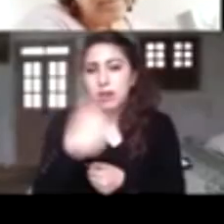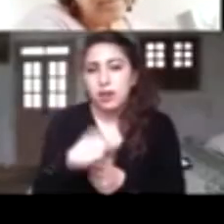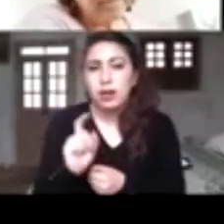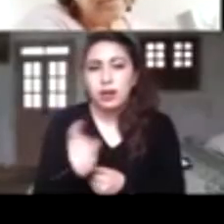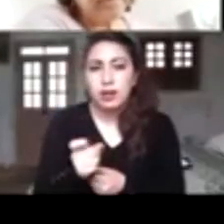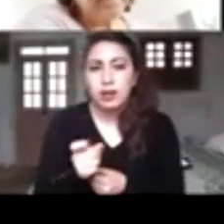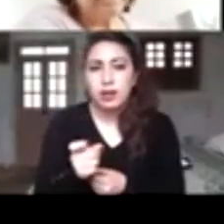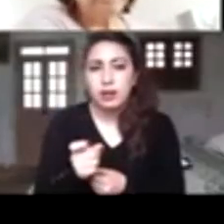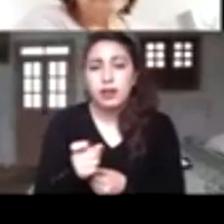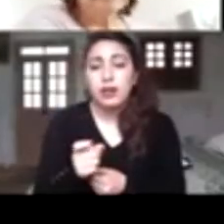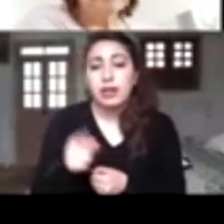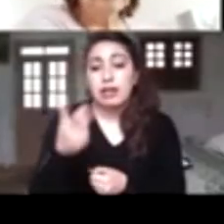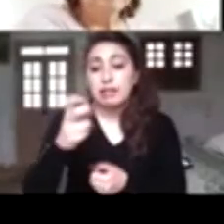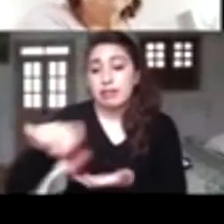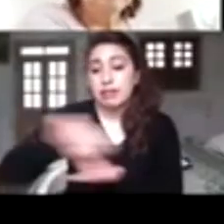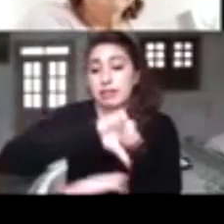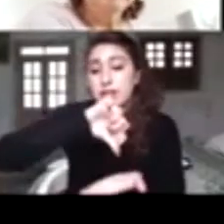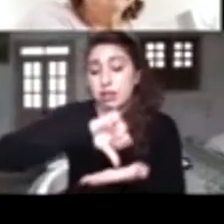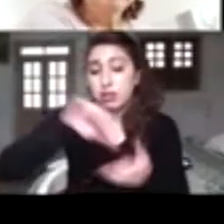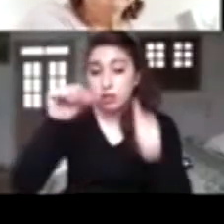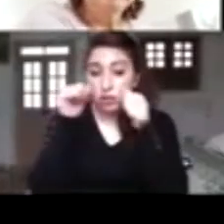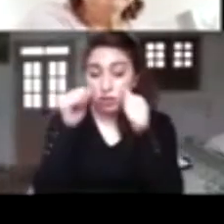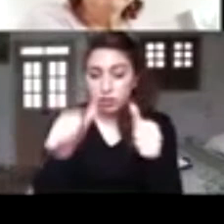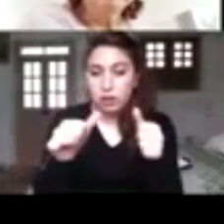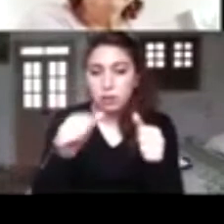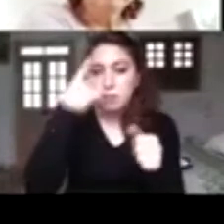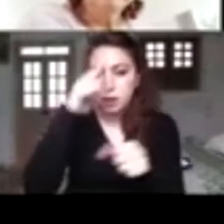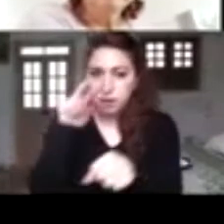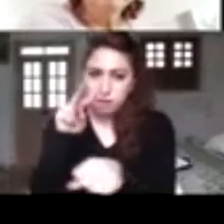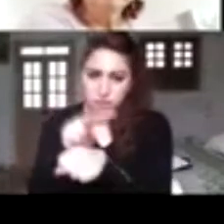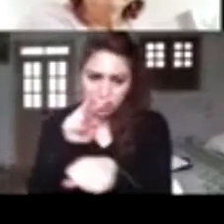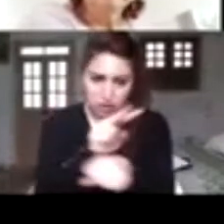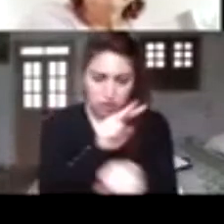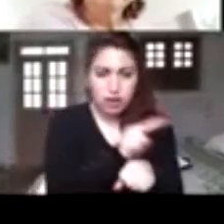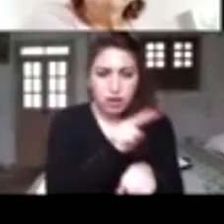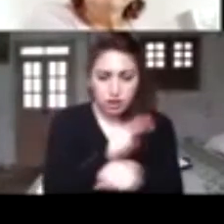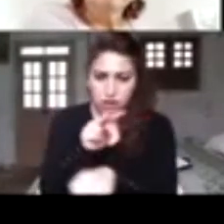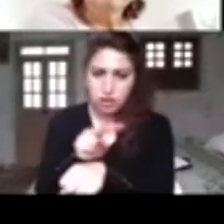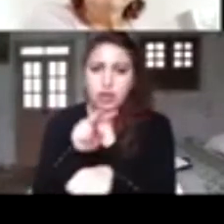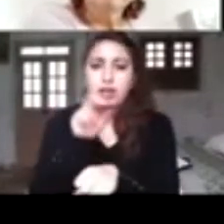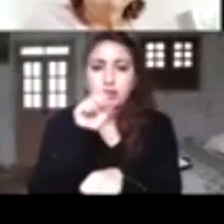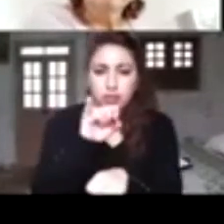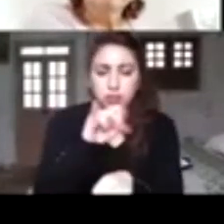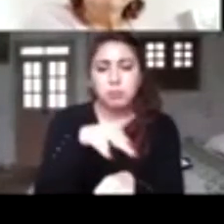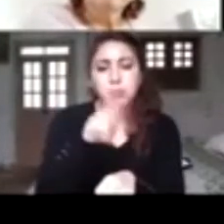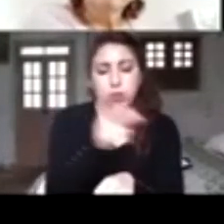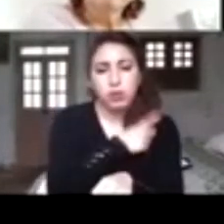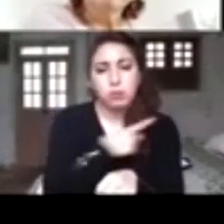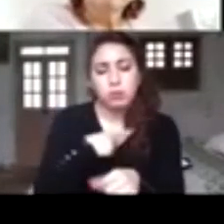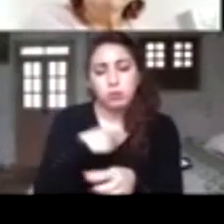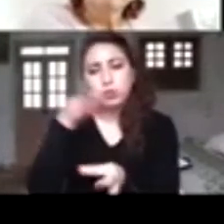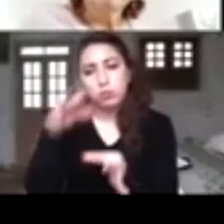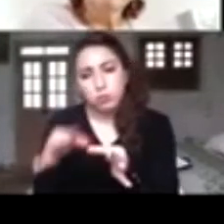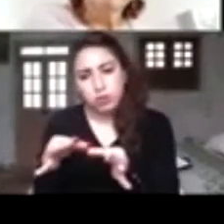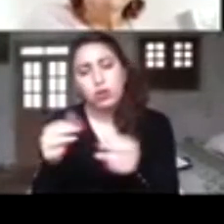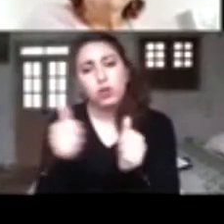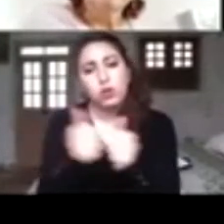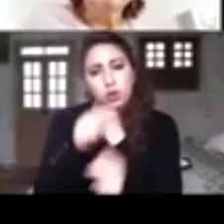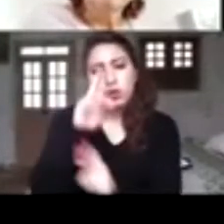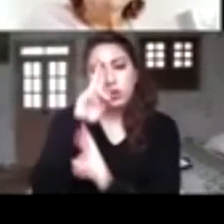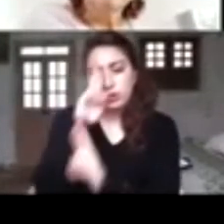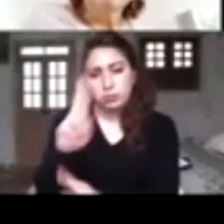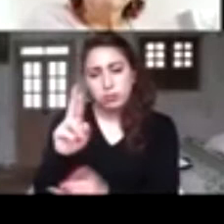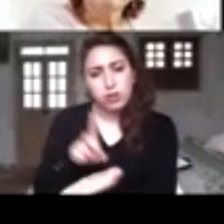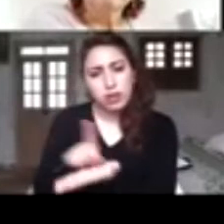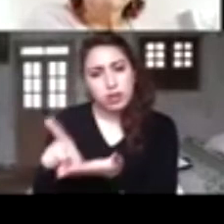en módulos, además de gestión, pues de promoción de los derechos de los capitalinos, y ir mucho